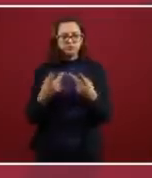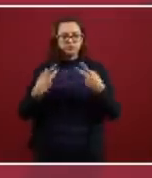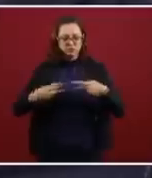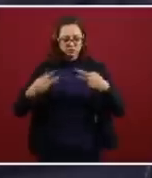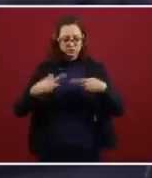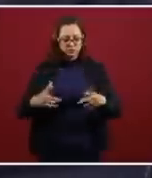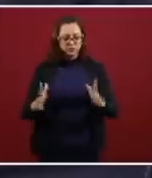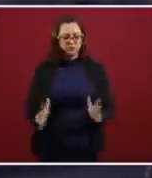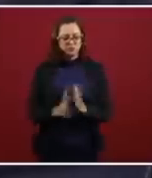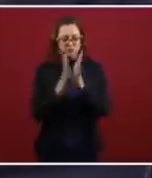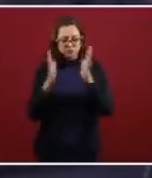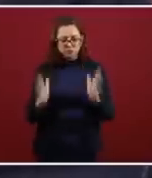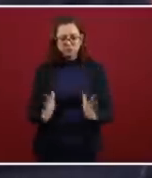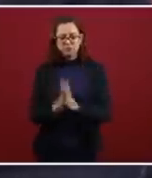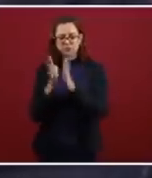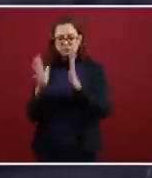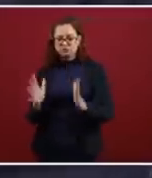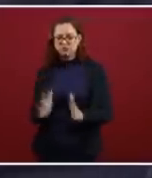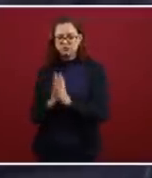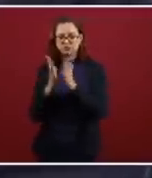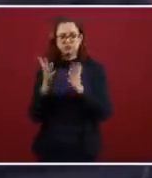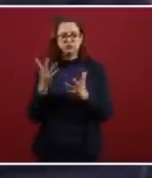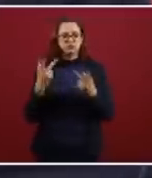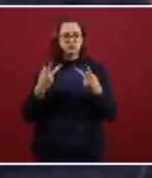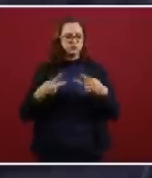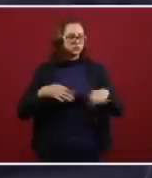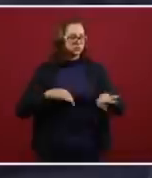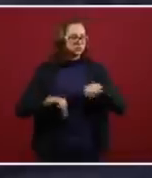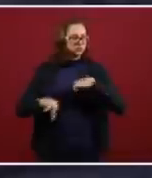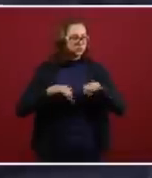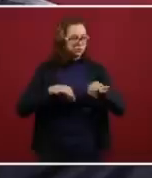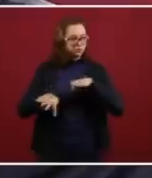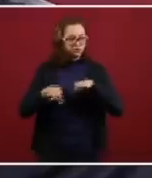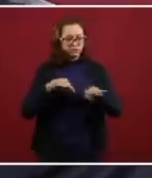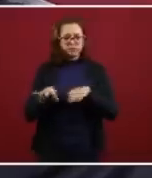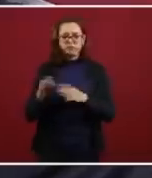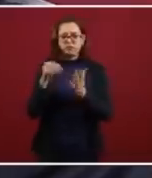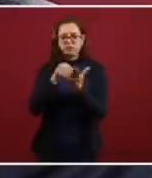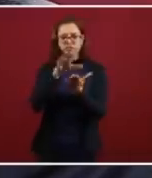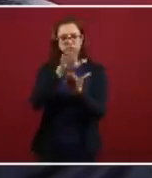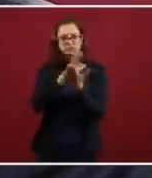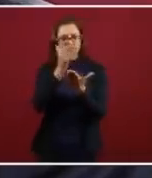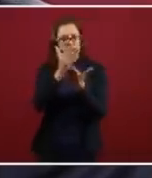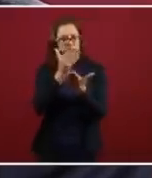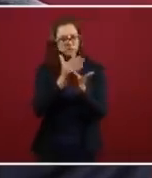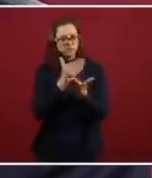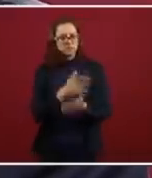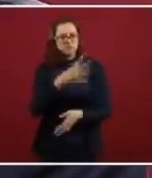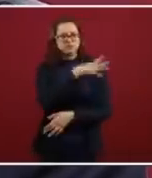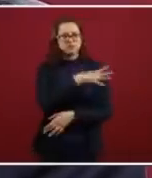participación de los trabajadores, el que no se nieguen los registros,